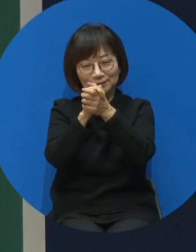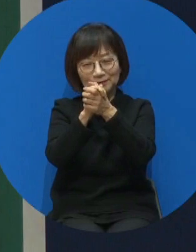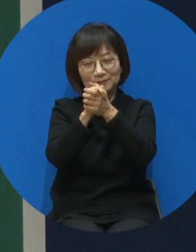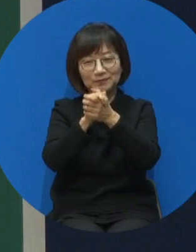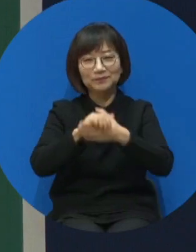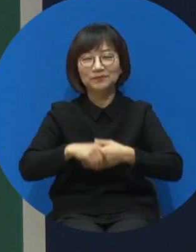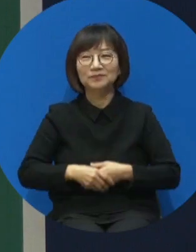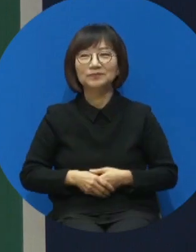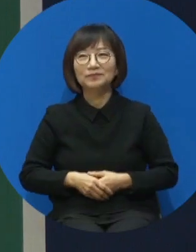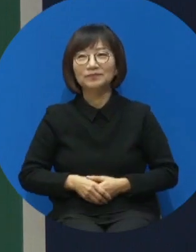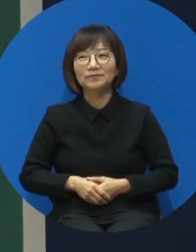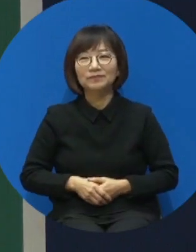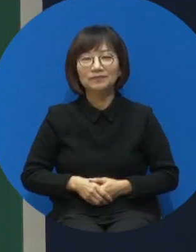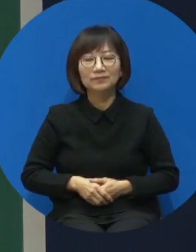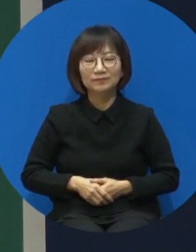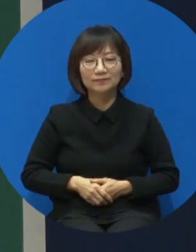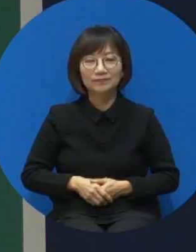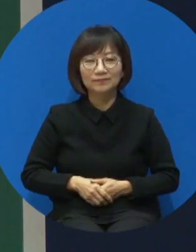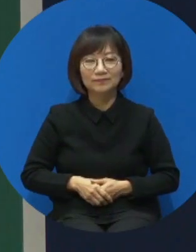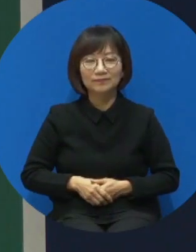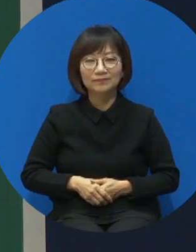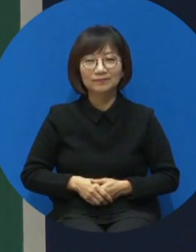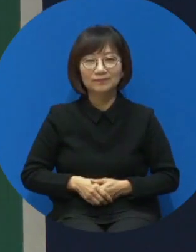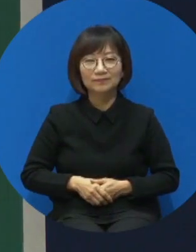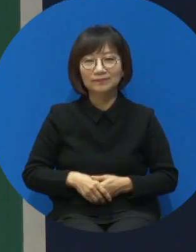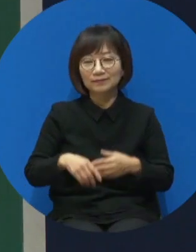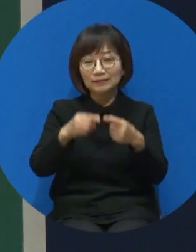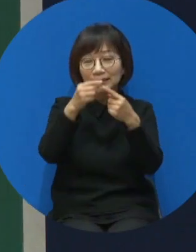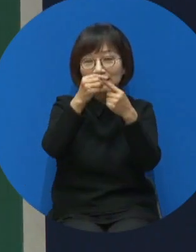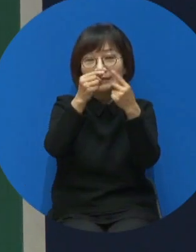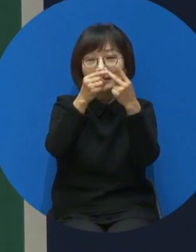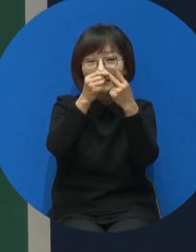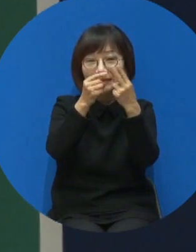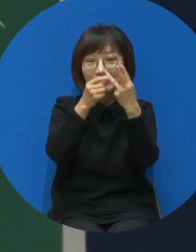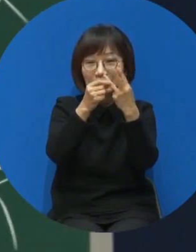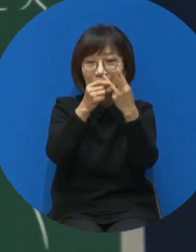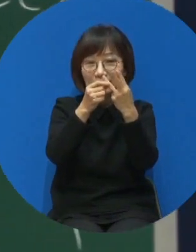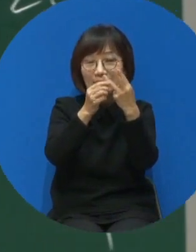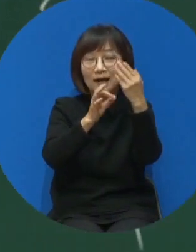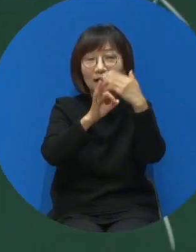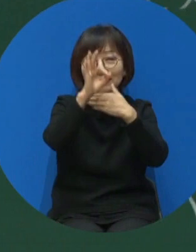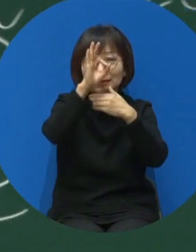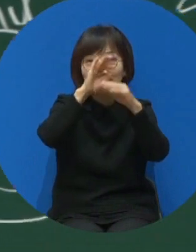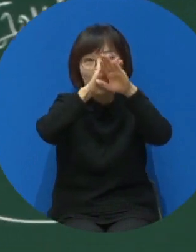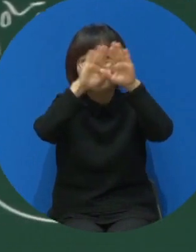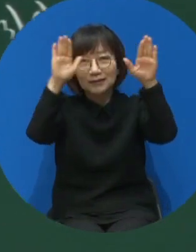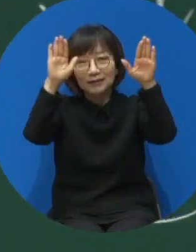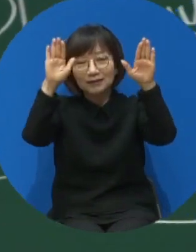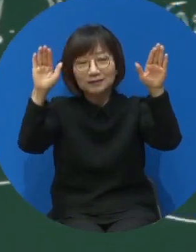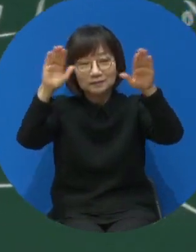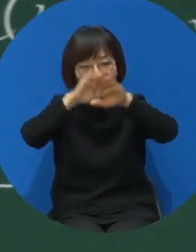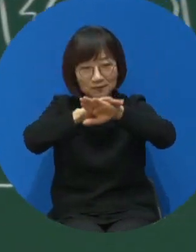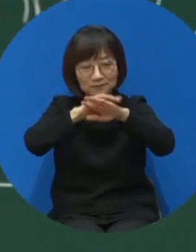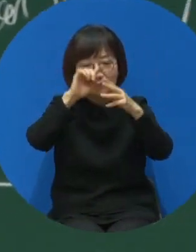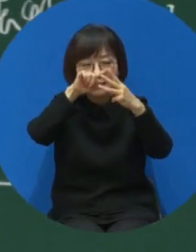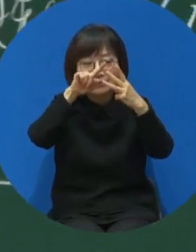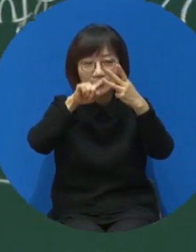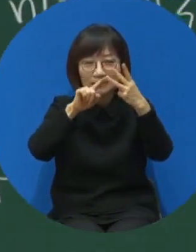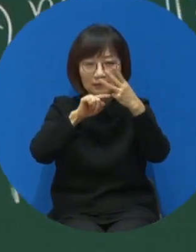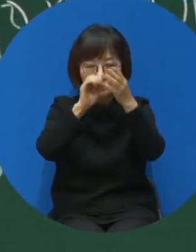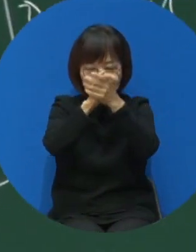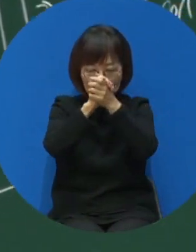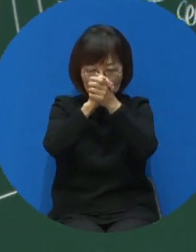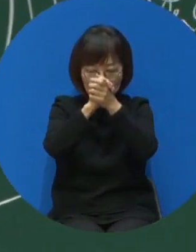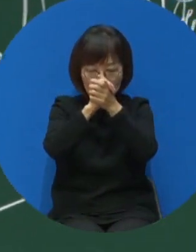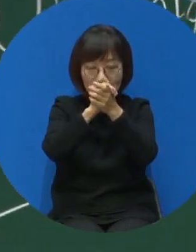mediante la palabra de dios y cómo kenia un grupo de dedo aunque solamente hagan esto eran